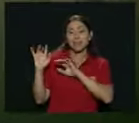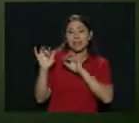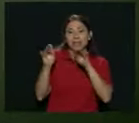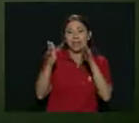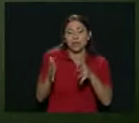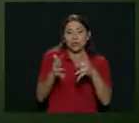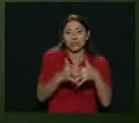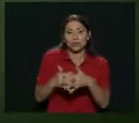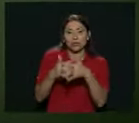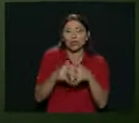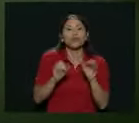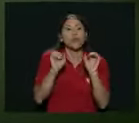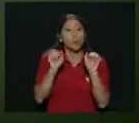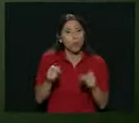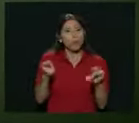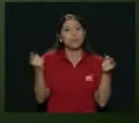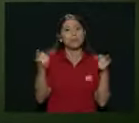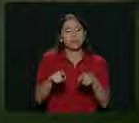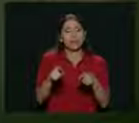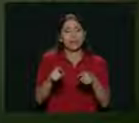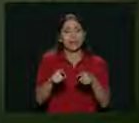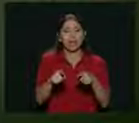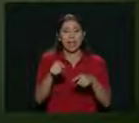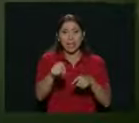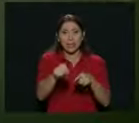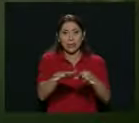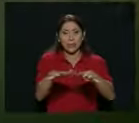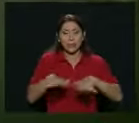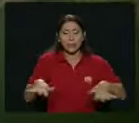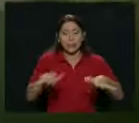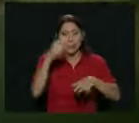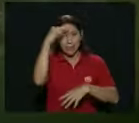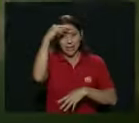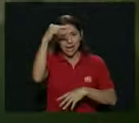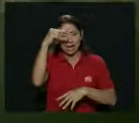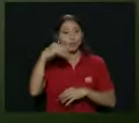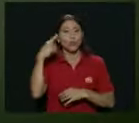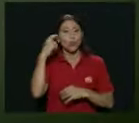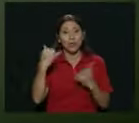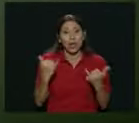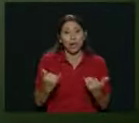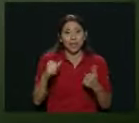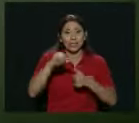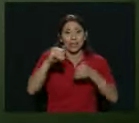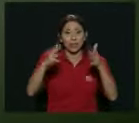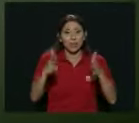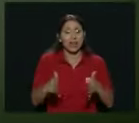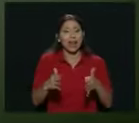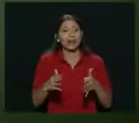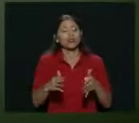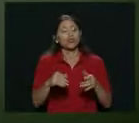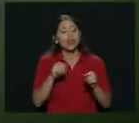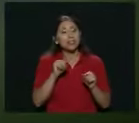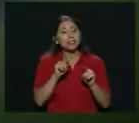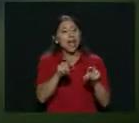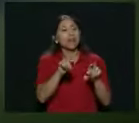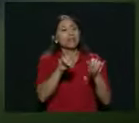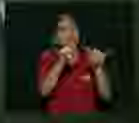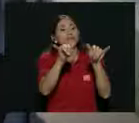tener consecuencia sobre el territorio mexicano en la medida en que los centroamericanos se están quedando cada vez más en